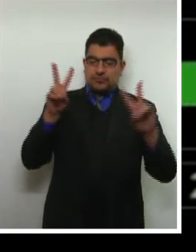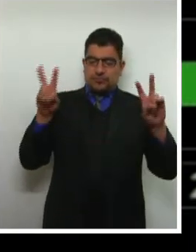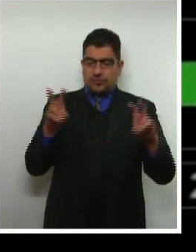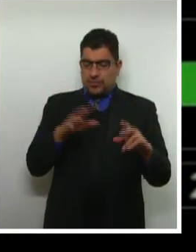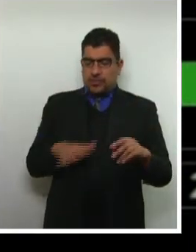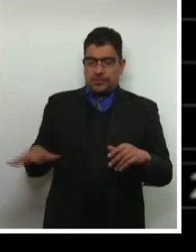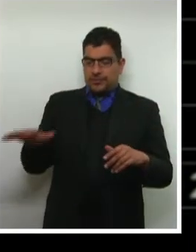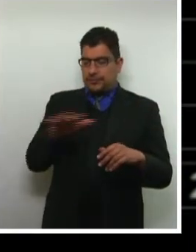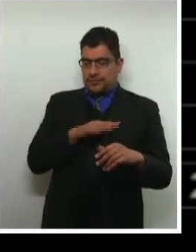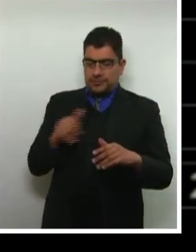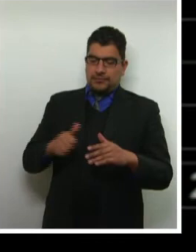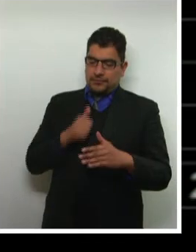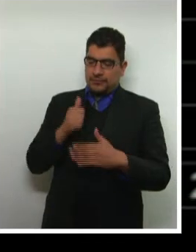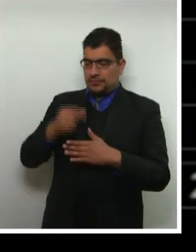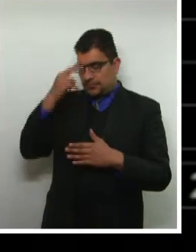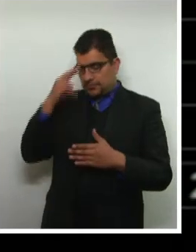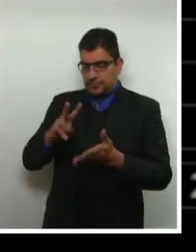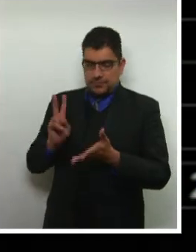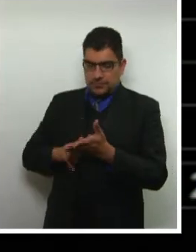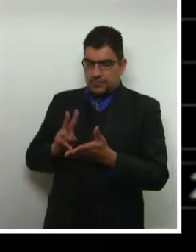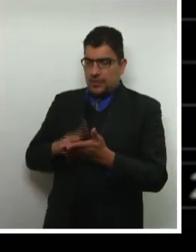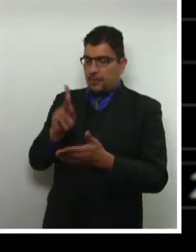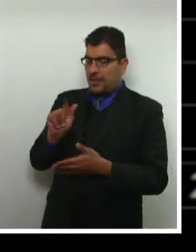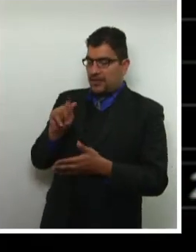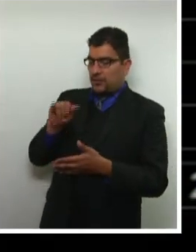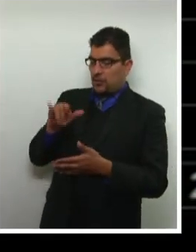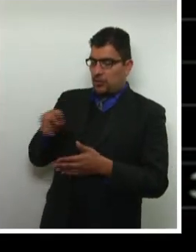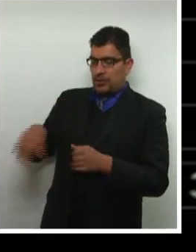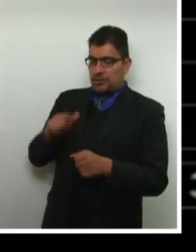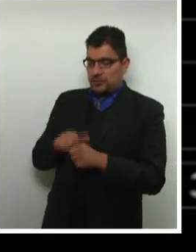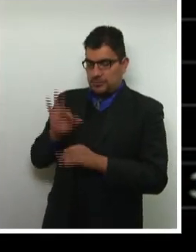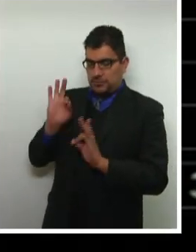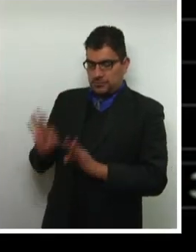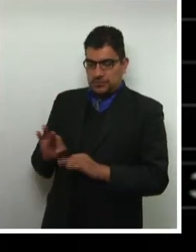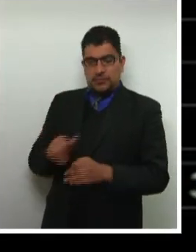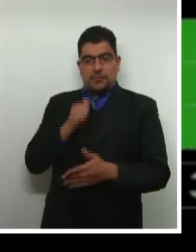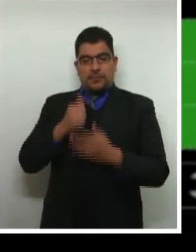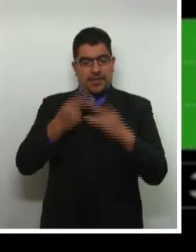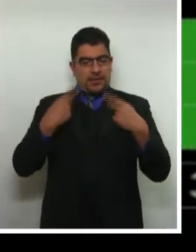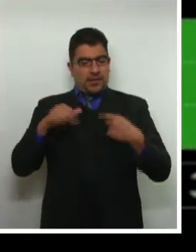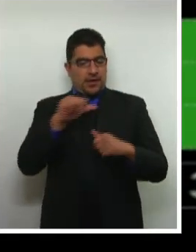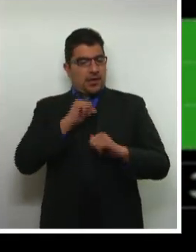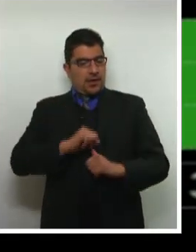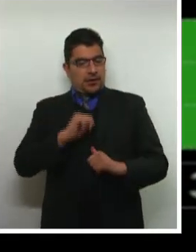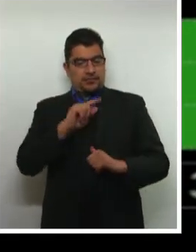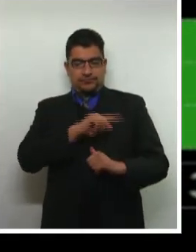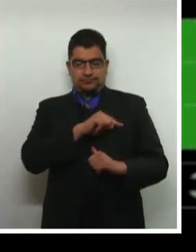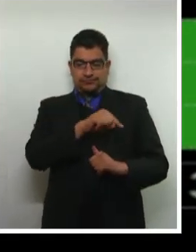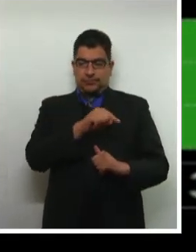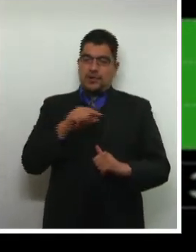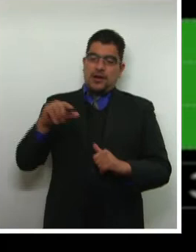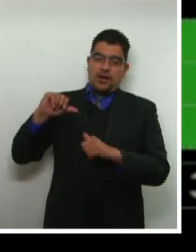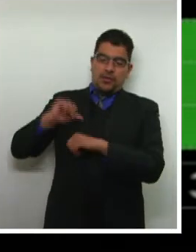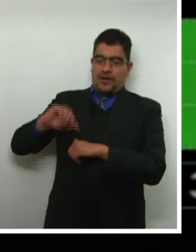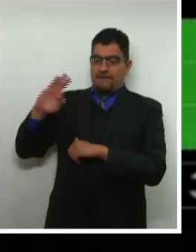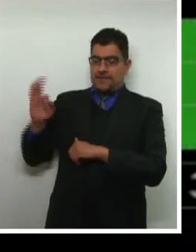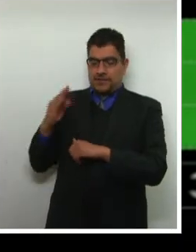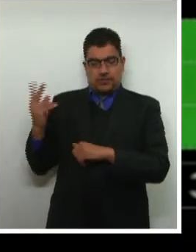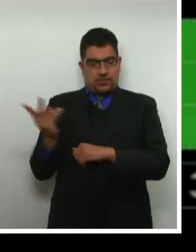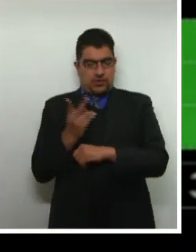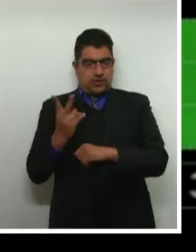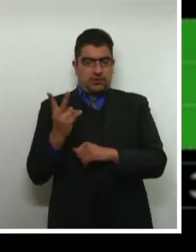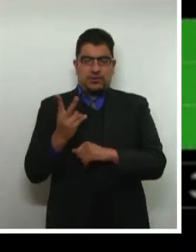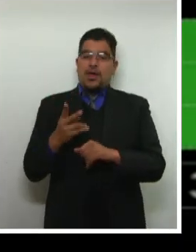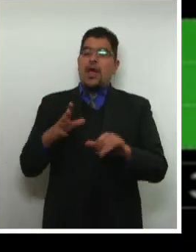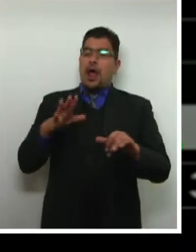de la humanidad en la ciudad. Señala que las autoridades de la ciudad, en coordinación con las autoridades federales,